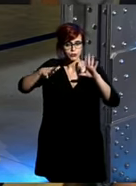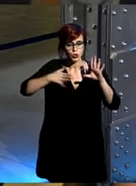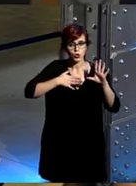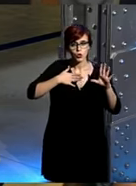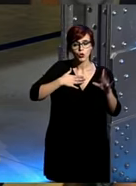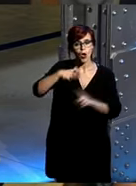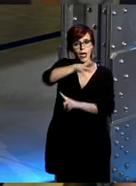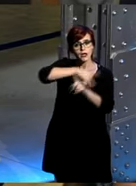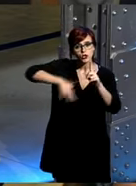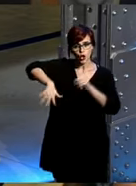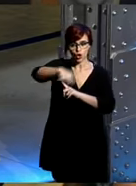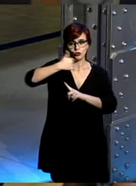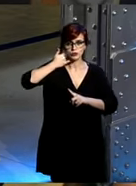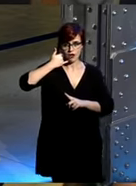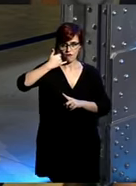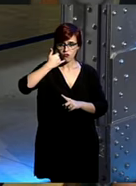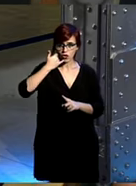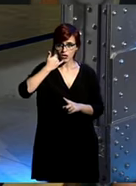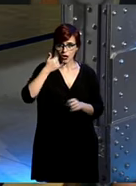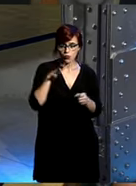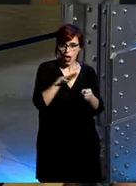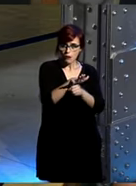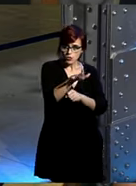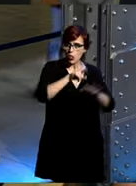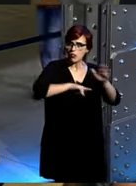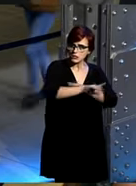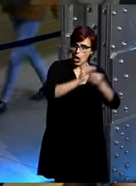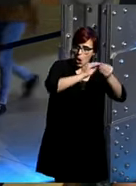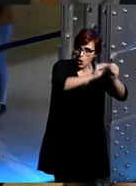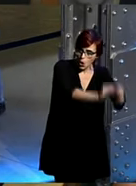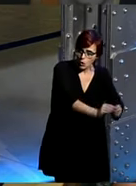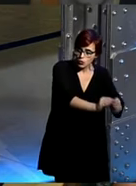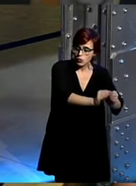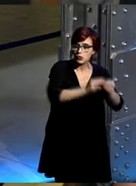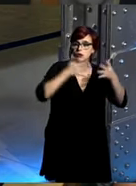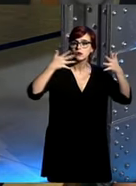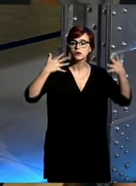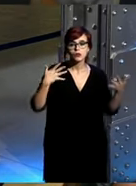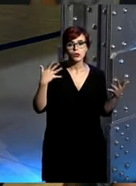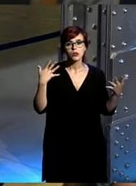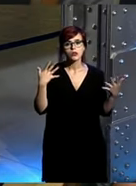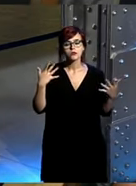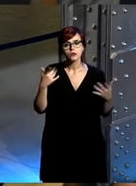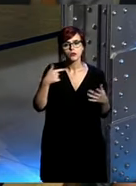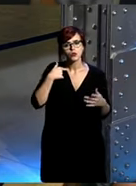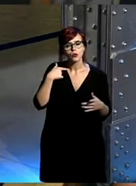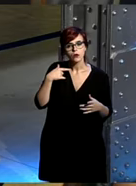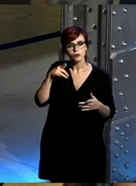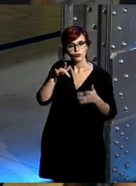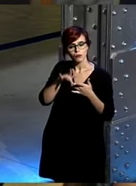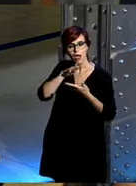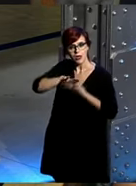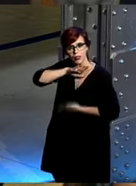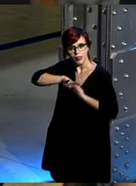que trabaja en el entorno de Telefónica en un área de desarrollo de servicio con 150 personas a las que hay que capacitar día a día